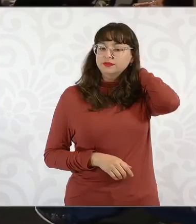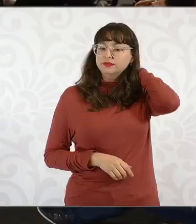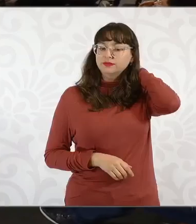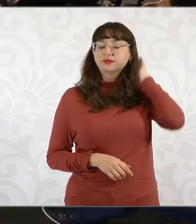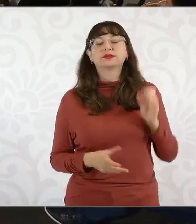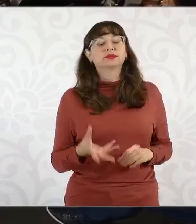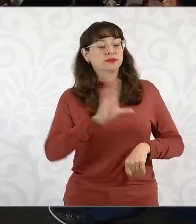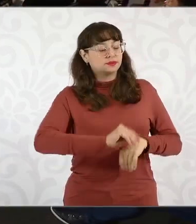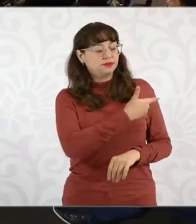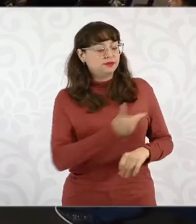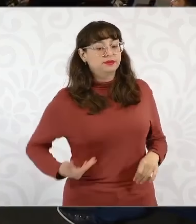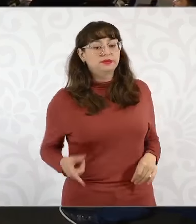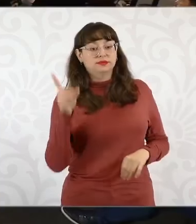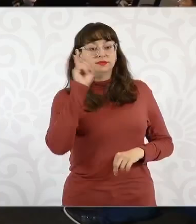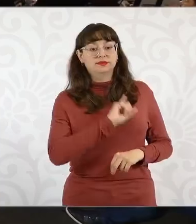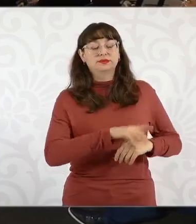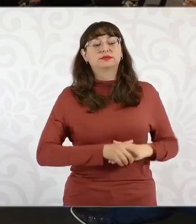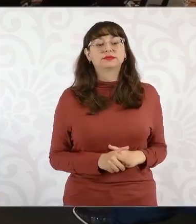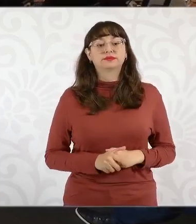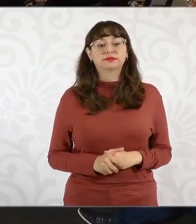Con su permiso, presidenta.